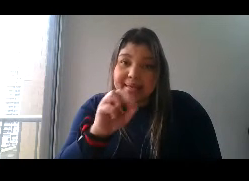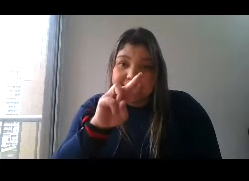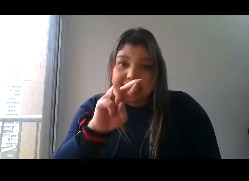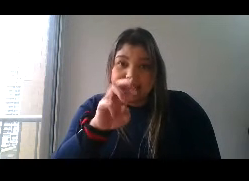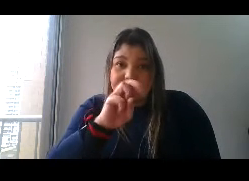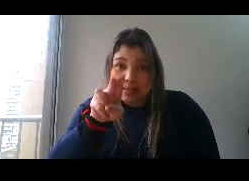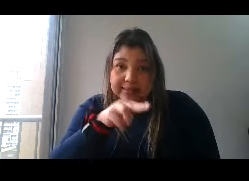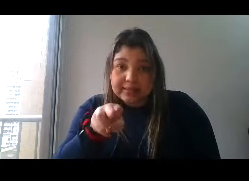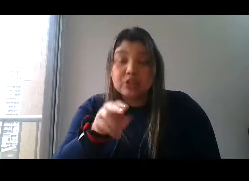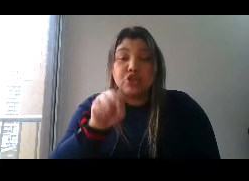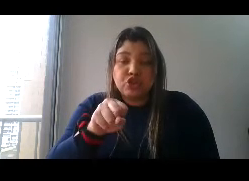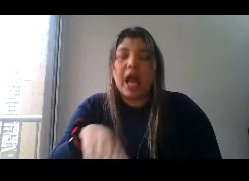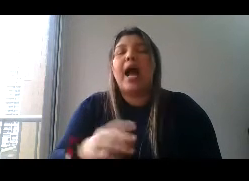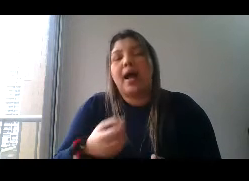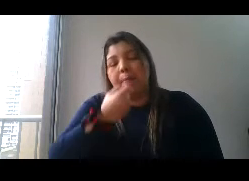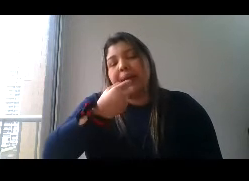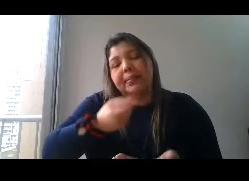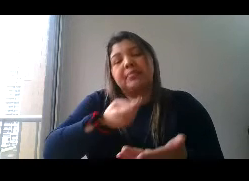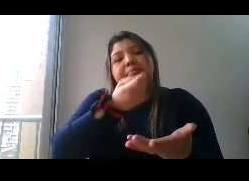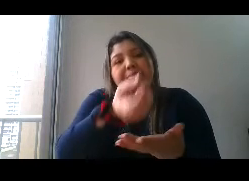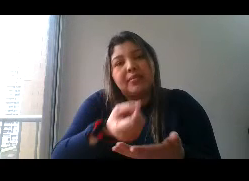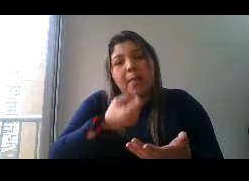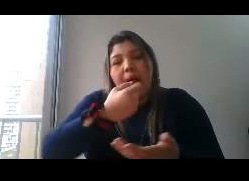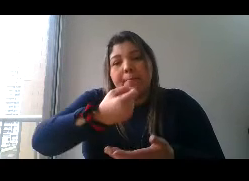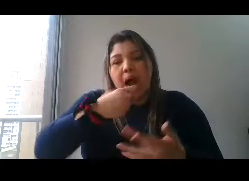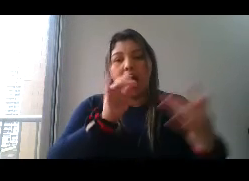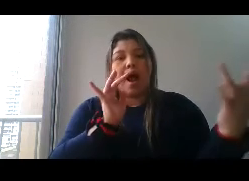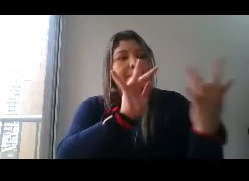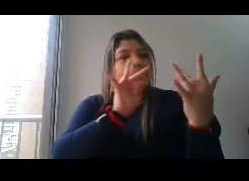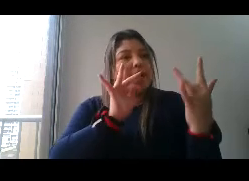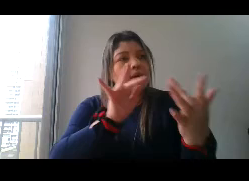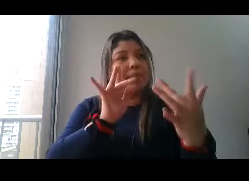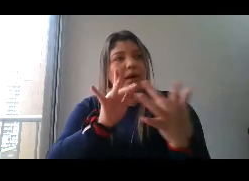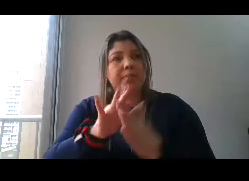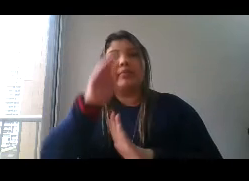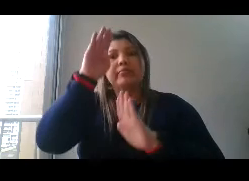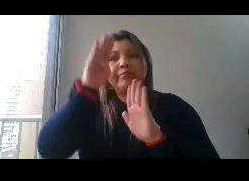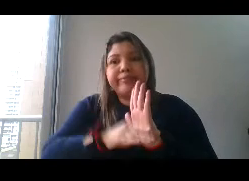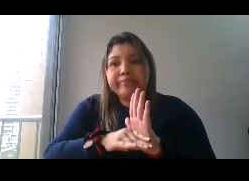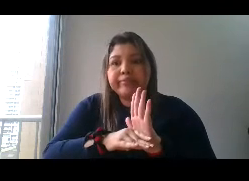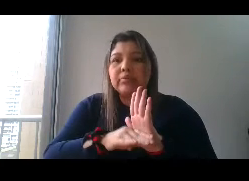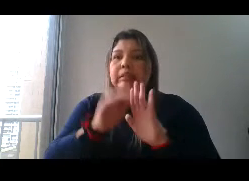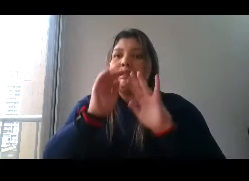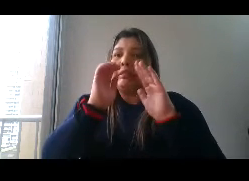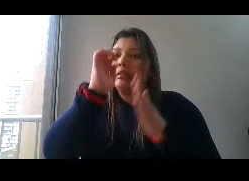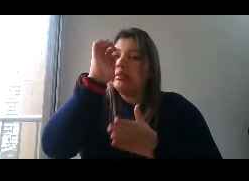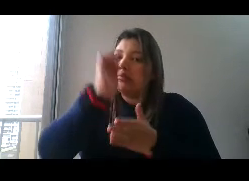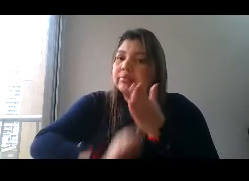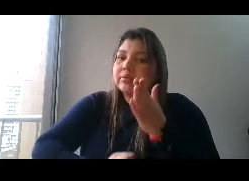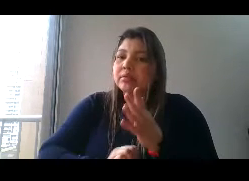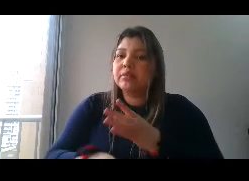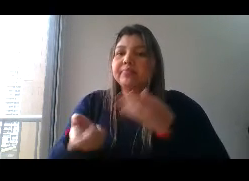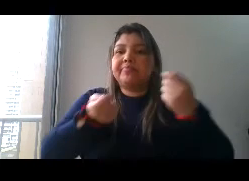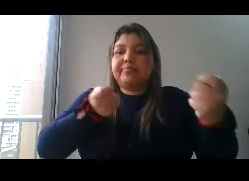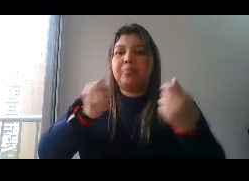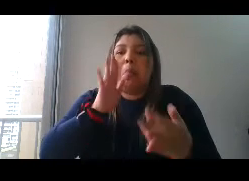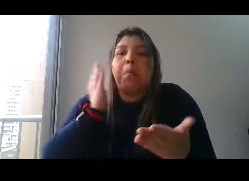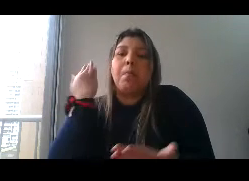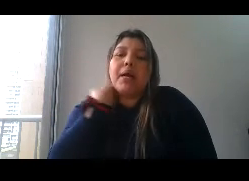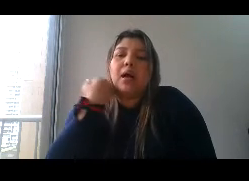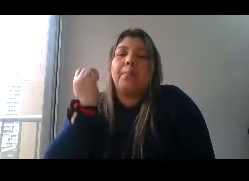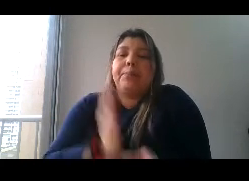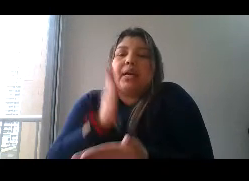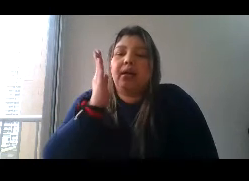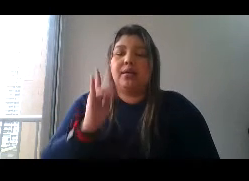Listo, usted es el señor fulano de tal. ¿Por qué? Porque eso ayuda a disminuir esos eventos adversos por el uso de medicamentos dentro de